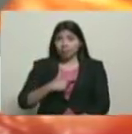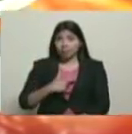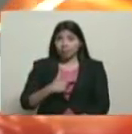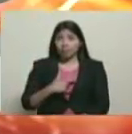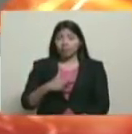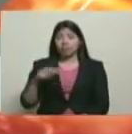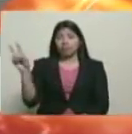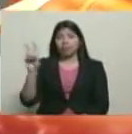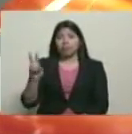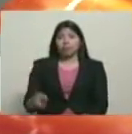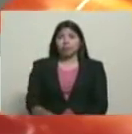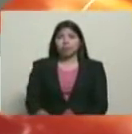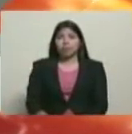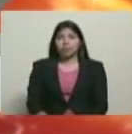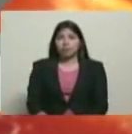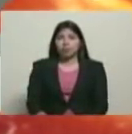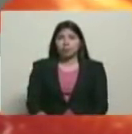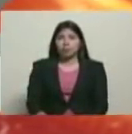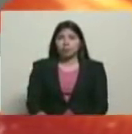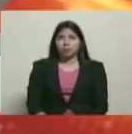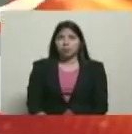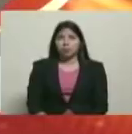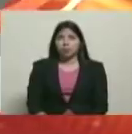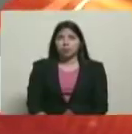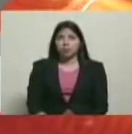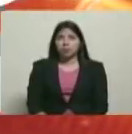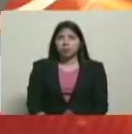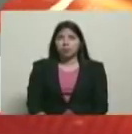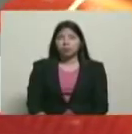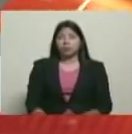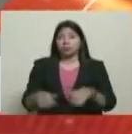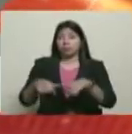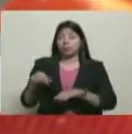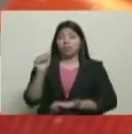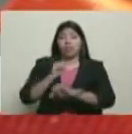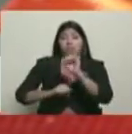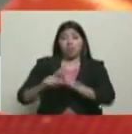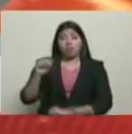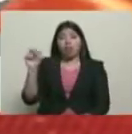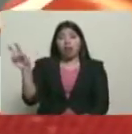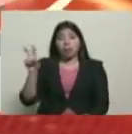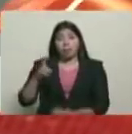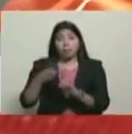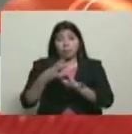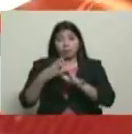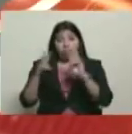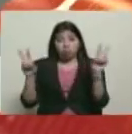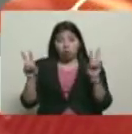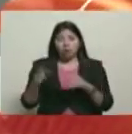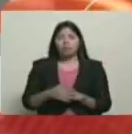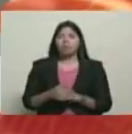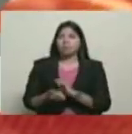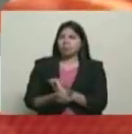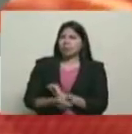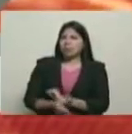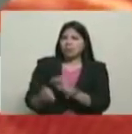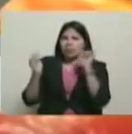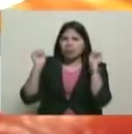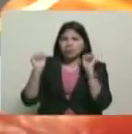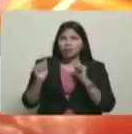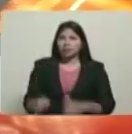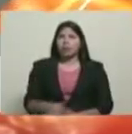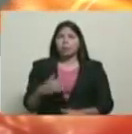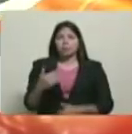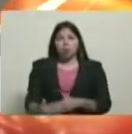ciudadano venezolano que defiende la paz, que defiende la soberanía nacional, cómo poco a poco se ha